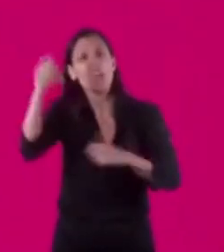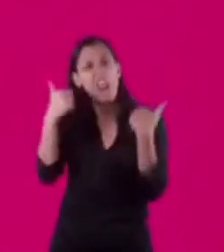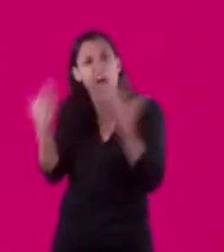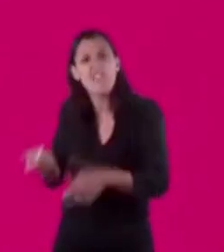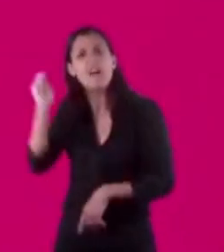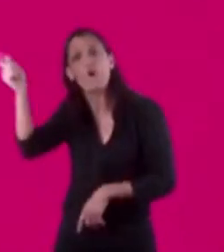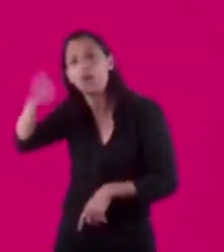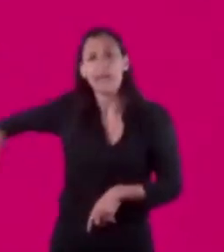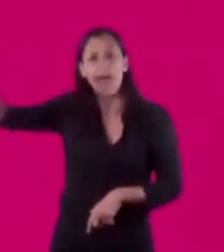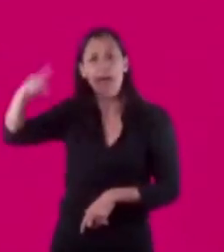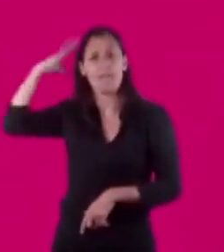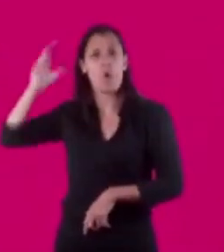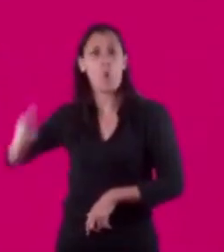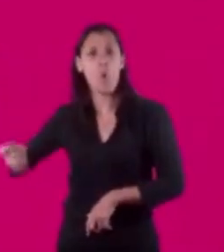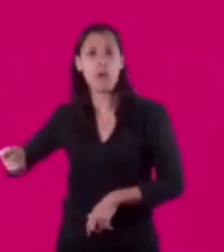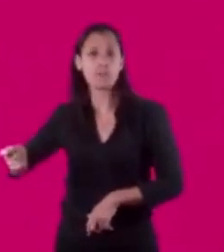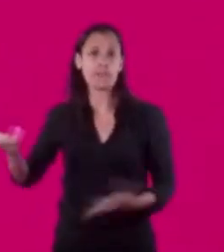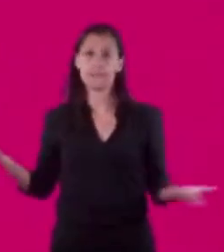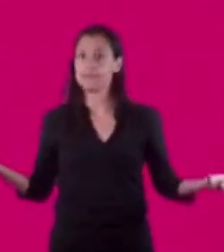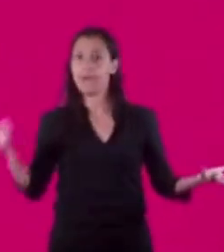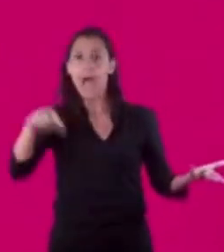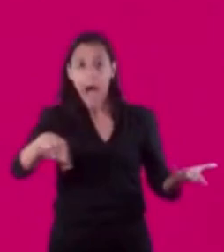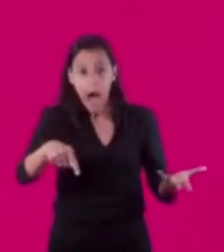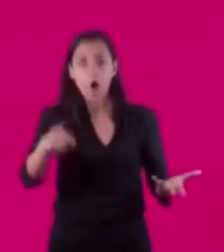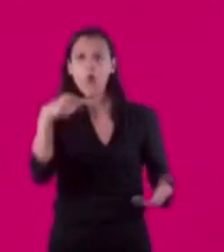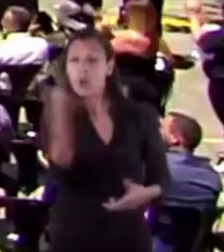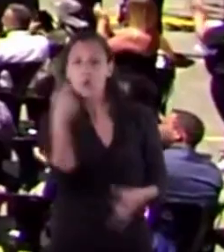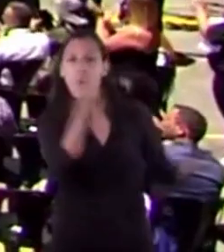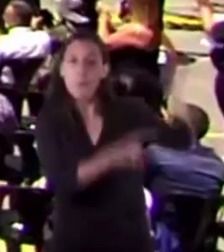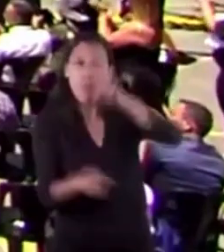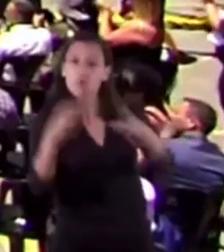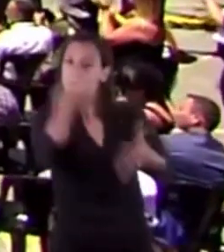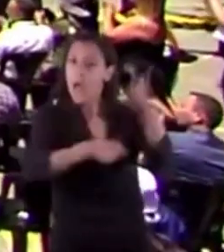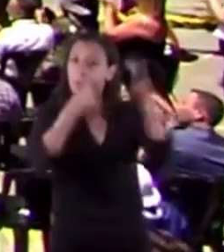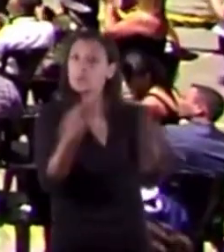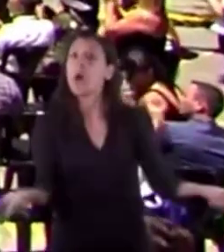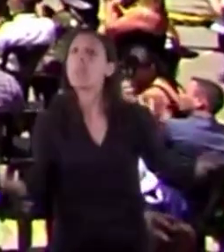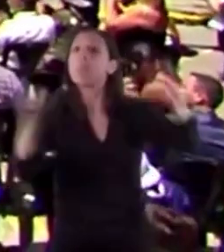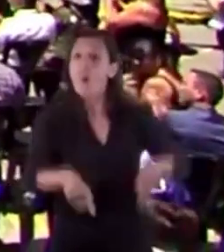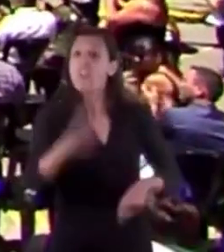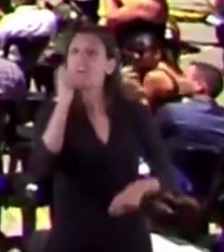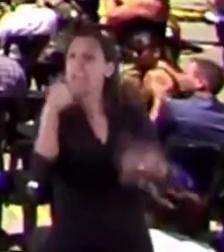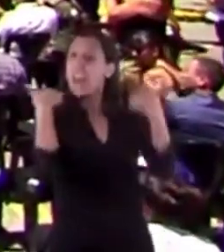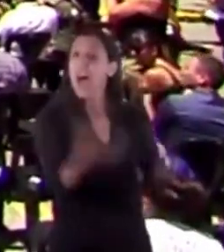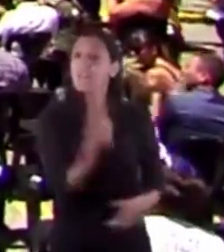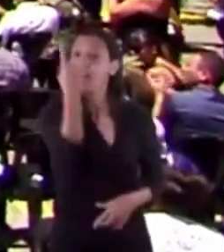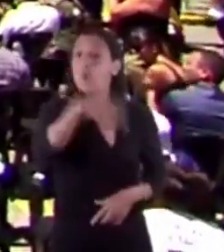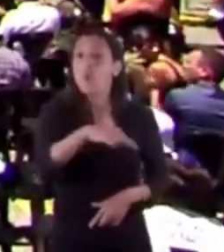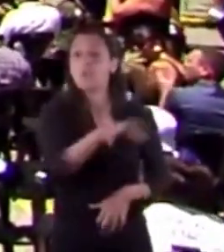Pero vamos a volver a ser un país donde los únicos privilegiados sean los niños y las niñas.